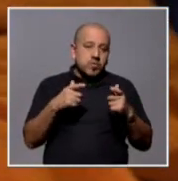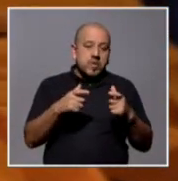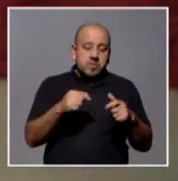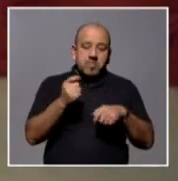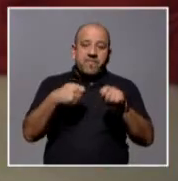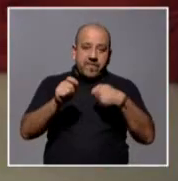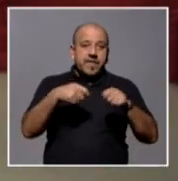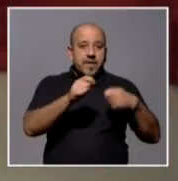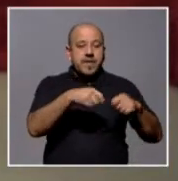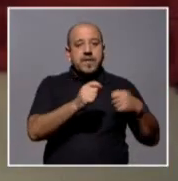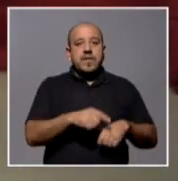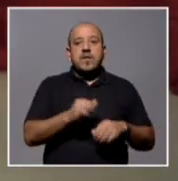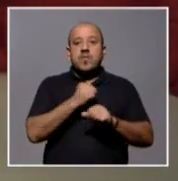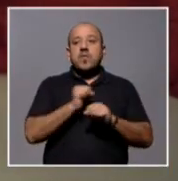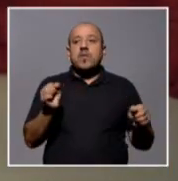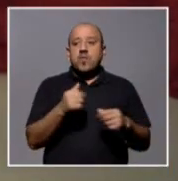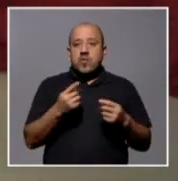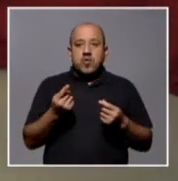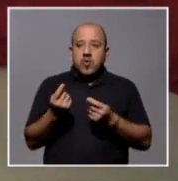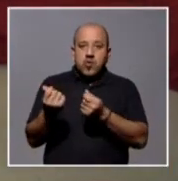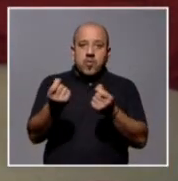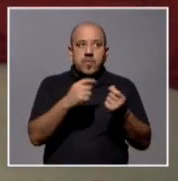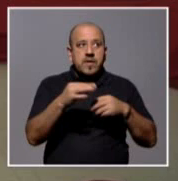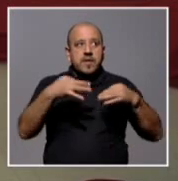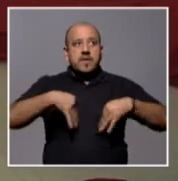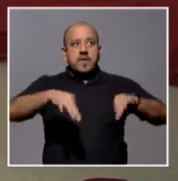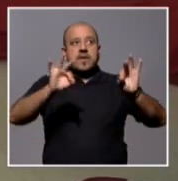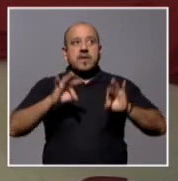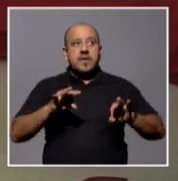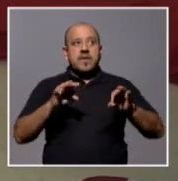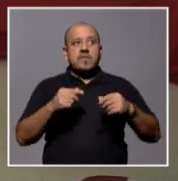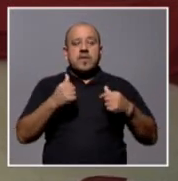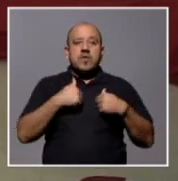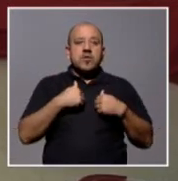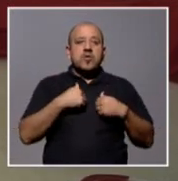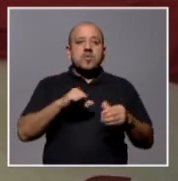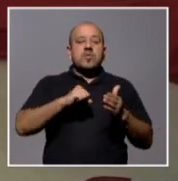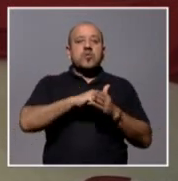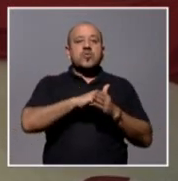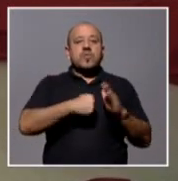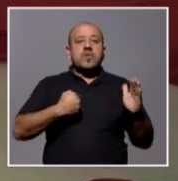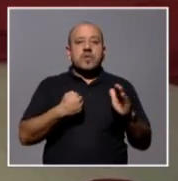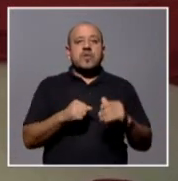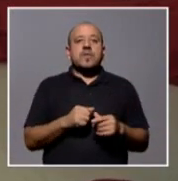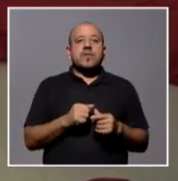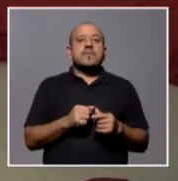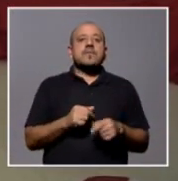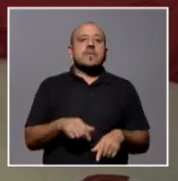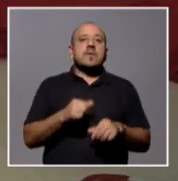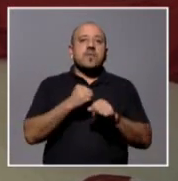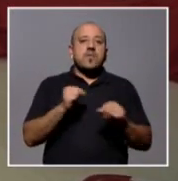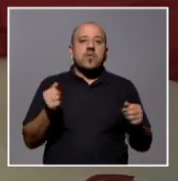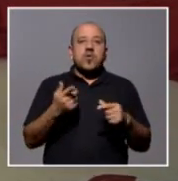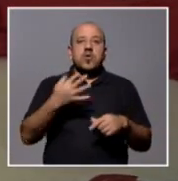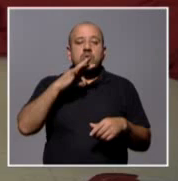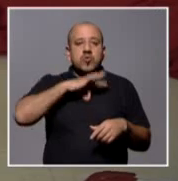eso pudimos cubrir las telas que habíamos comprado para lo que nos suspendieron. Y bueno, y cubrimos los